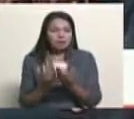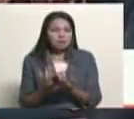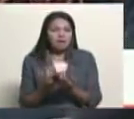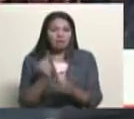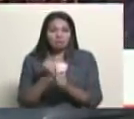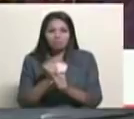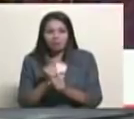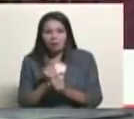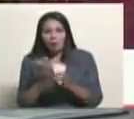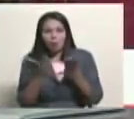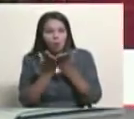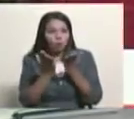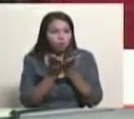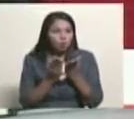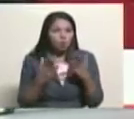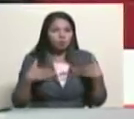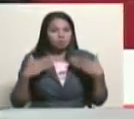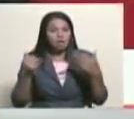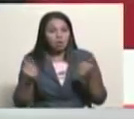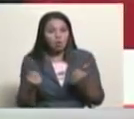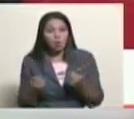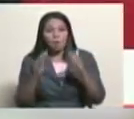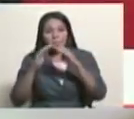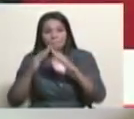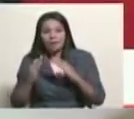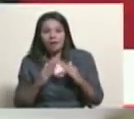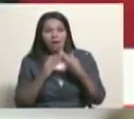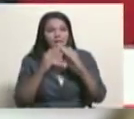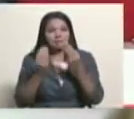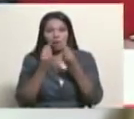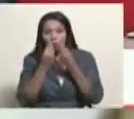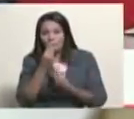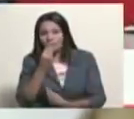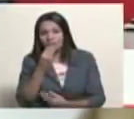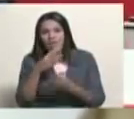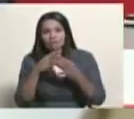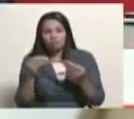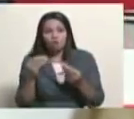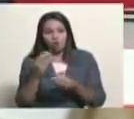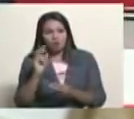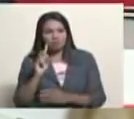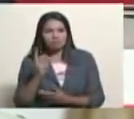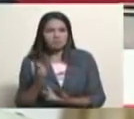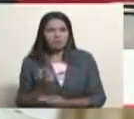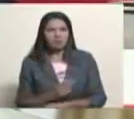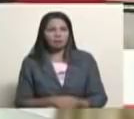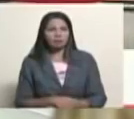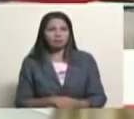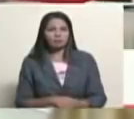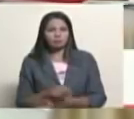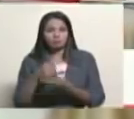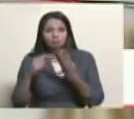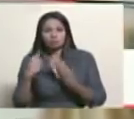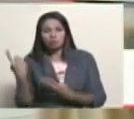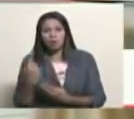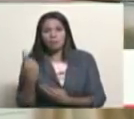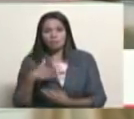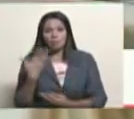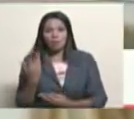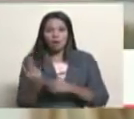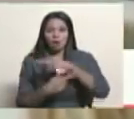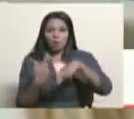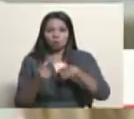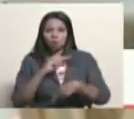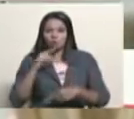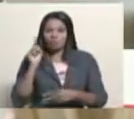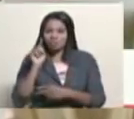Trabajo, estudio, salud, vivienda, alimentación. Eso solo lo puede hacer una revolución y tenemos que